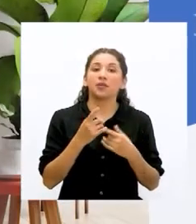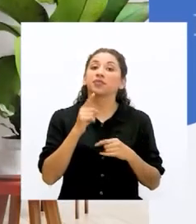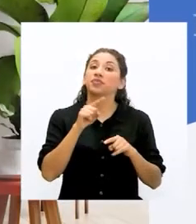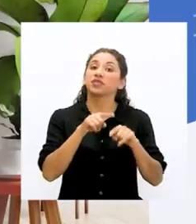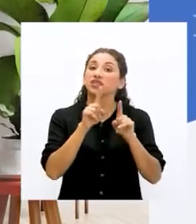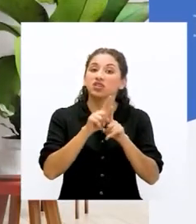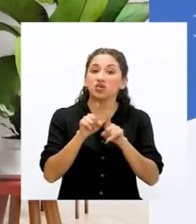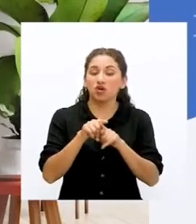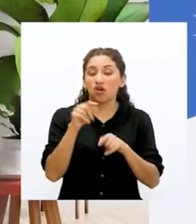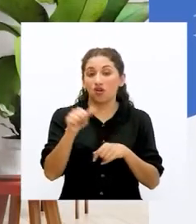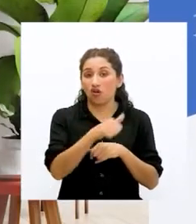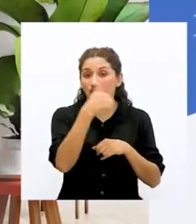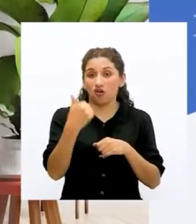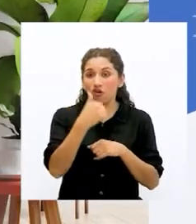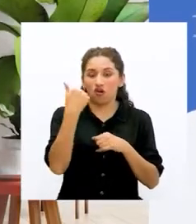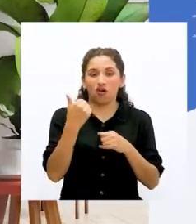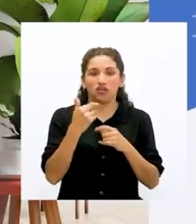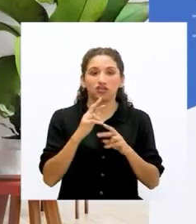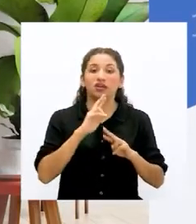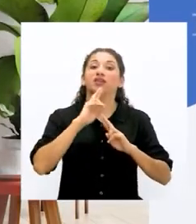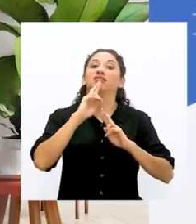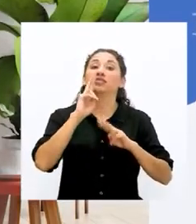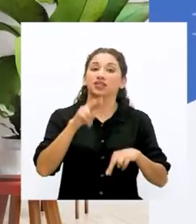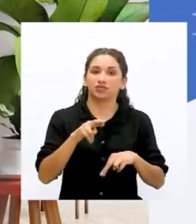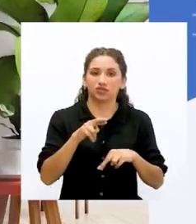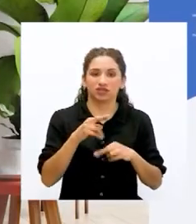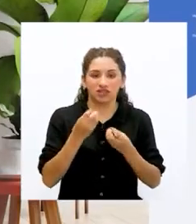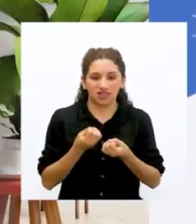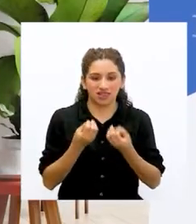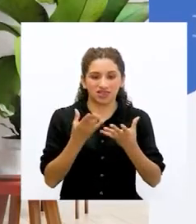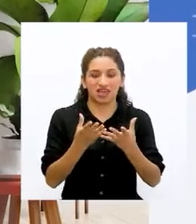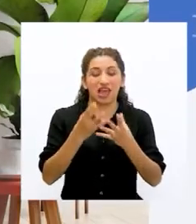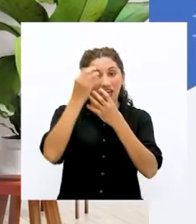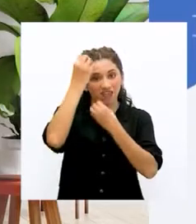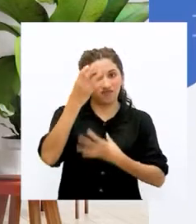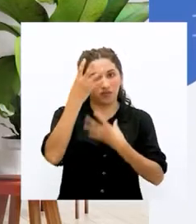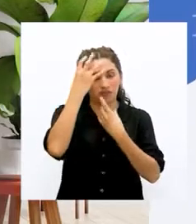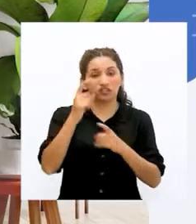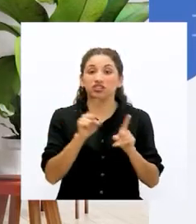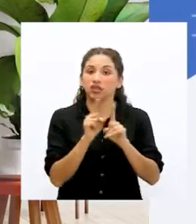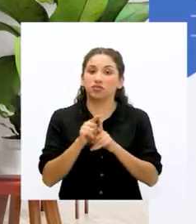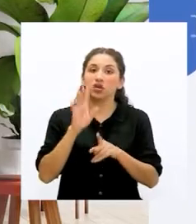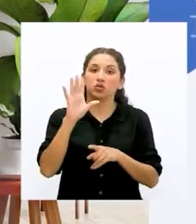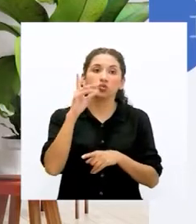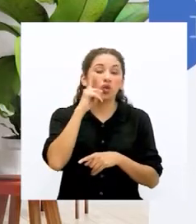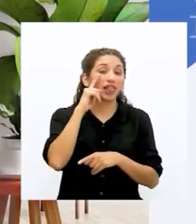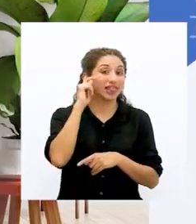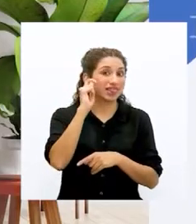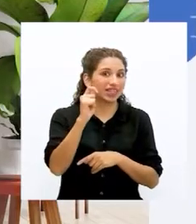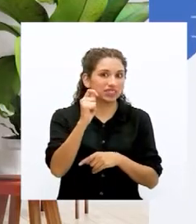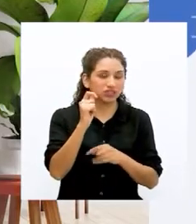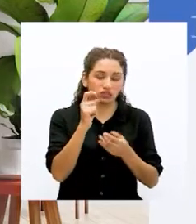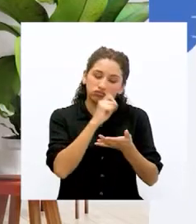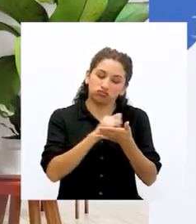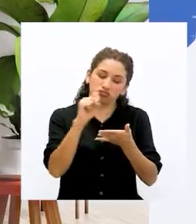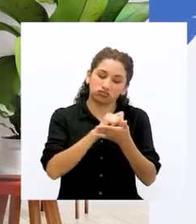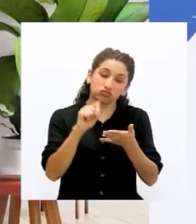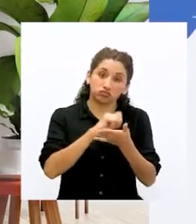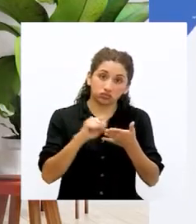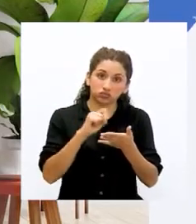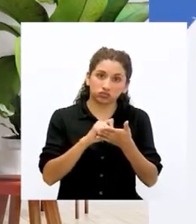son respuestas para que las personas encuestadas den información y testimonio sobre la discriminación a la que han sido